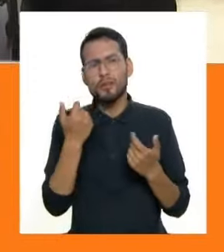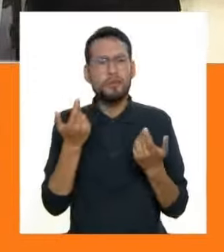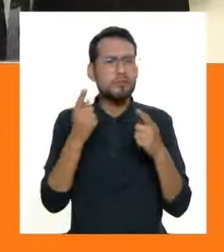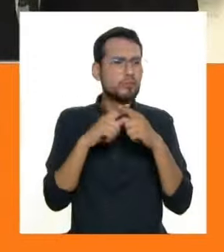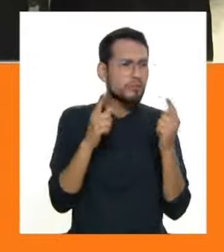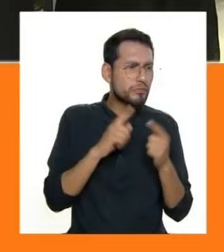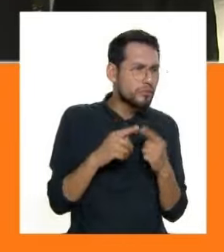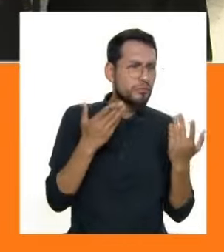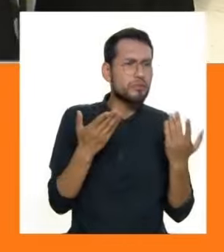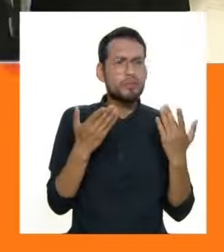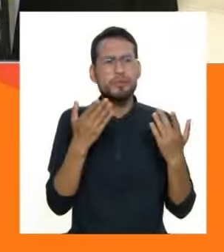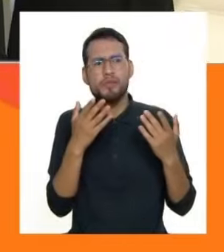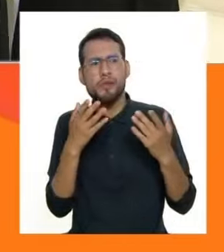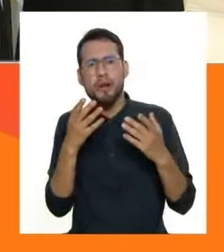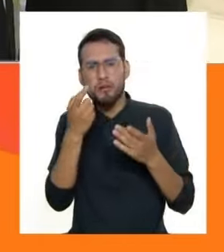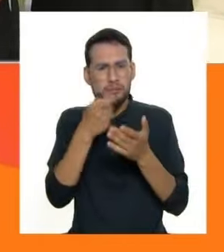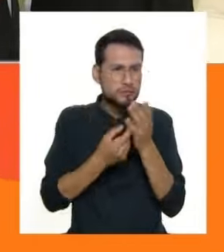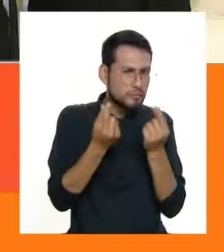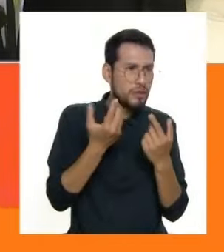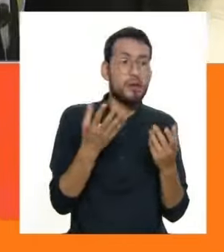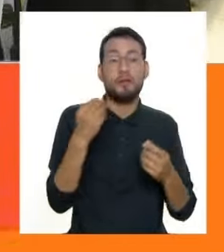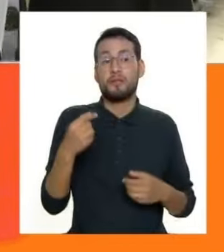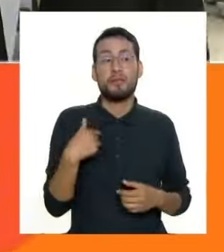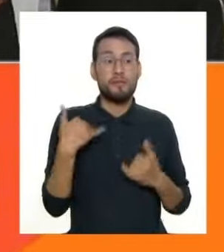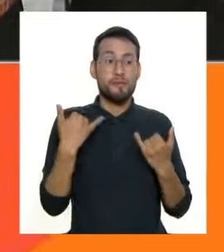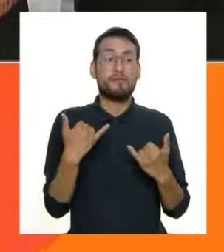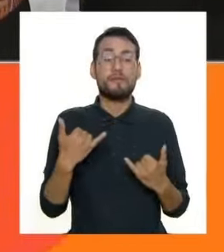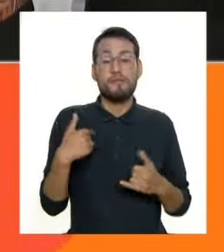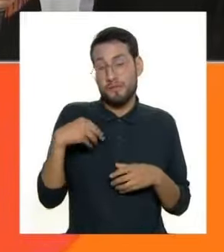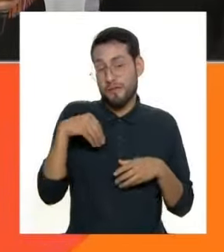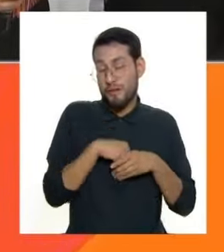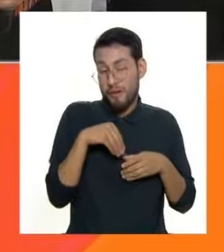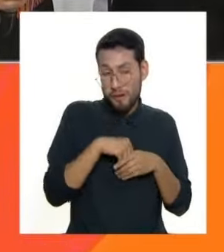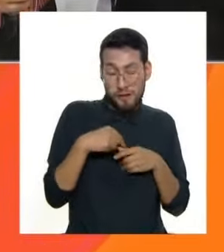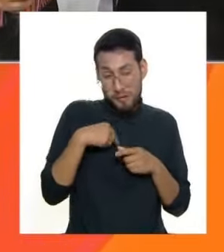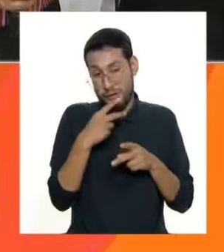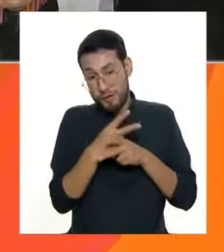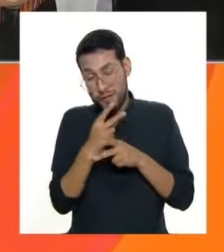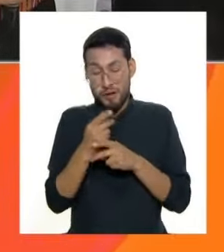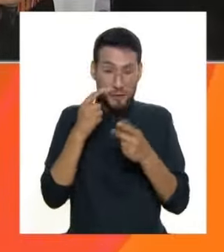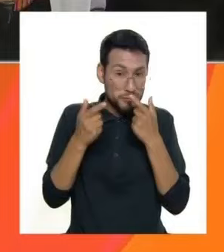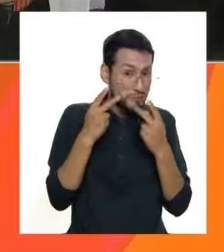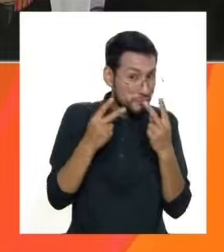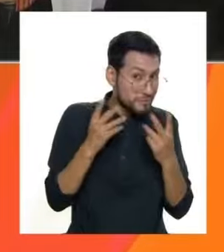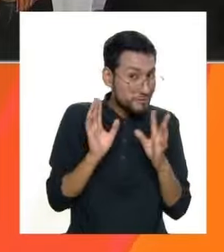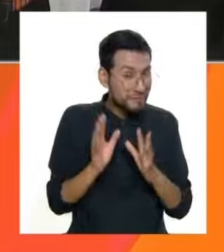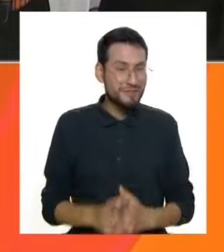preciosos de repente por ahí para saber, porque tú sabes que uno está con el ahorro siempre pendiente, hoy. Siempre pendiente.